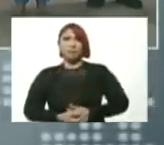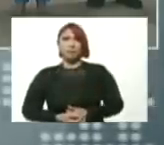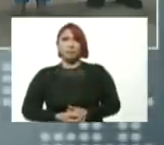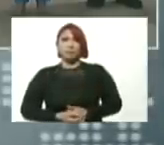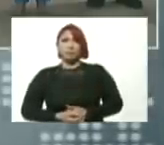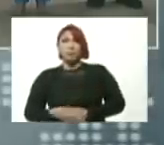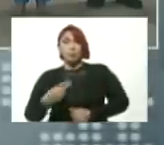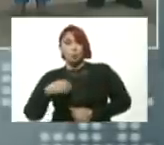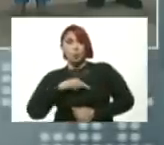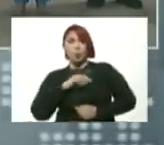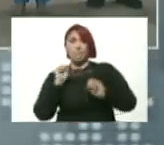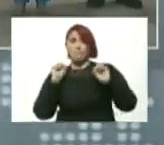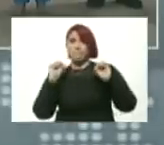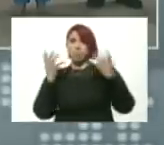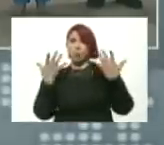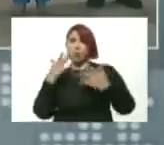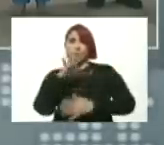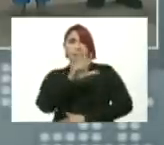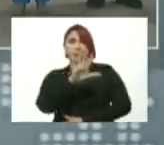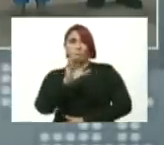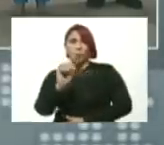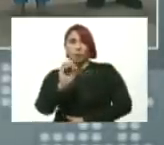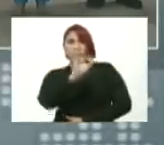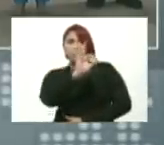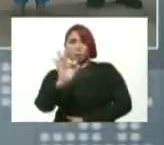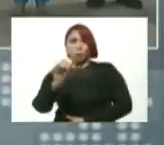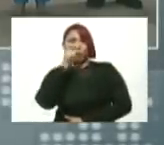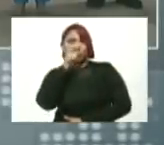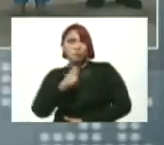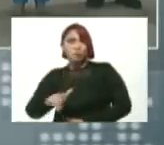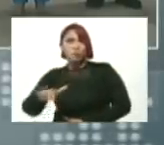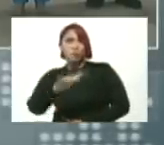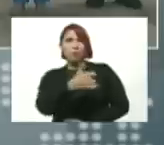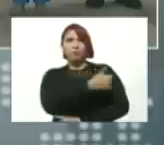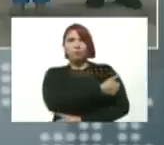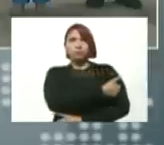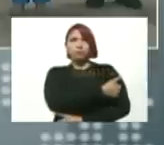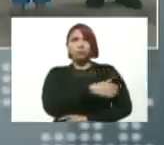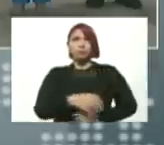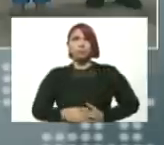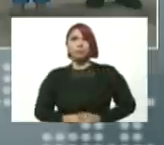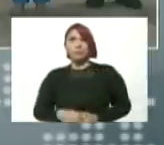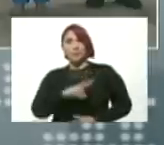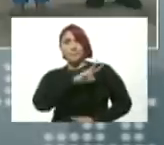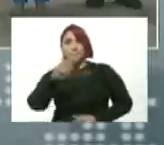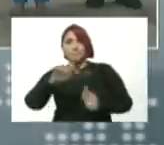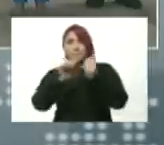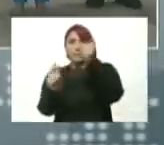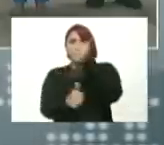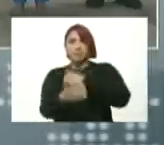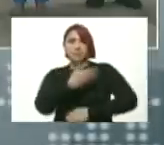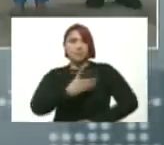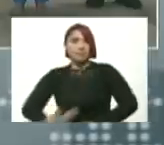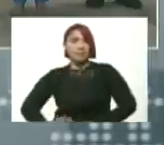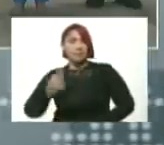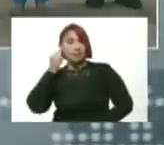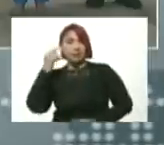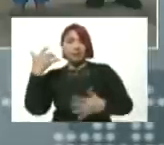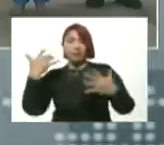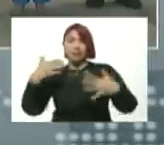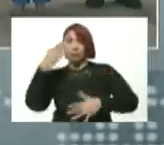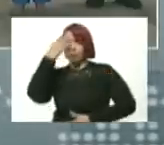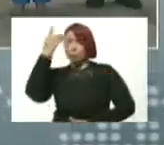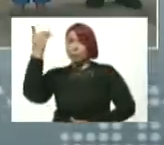hemos logrado el 50 por ciento de la población vacunada señora vicepresidenta ay dios mío